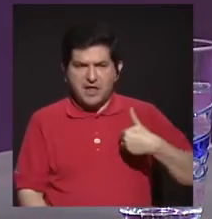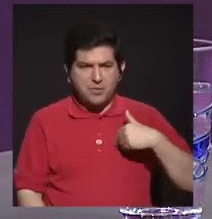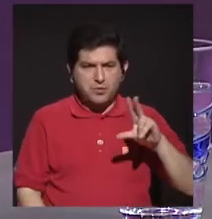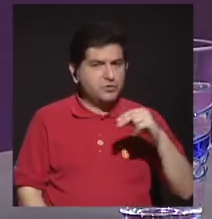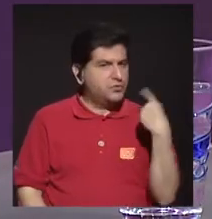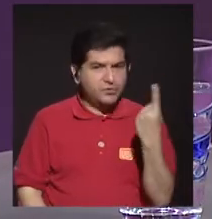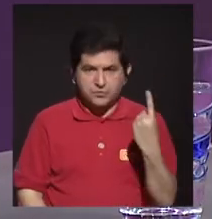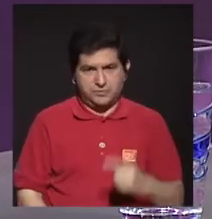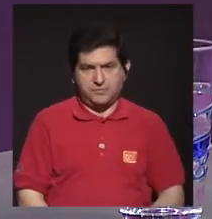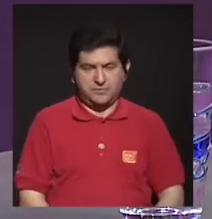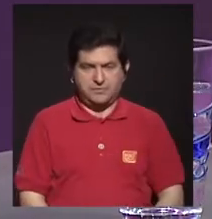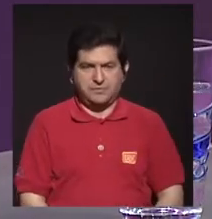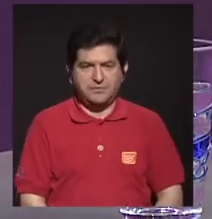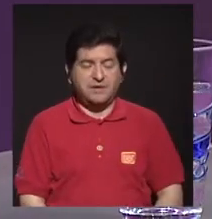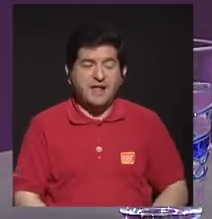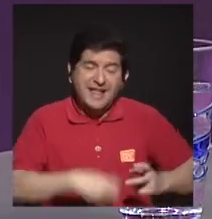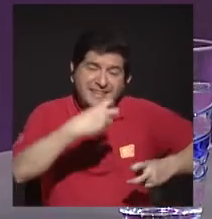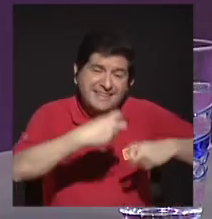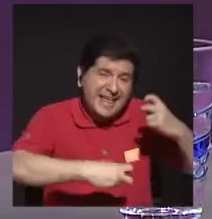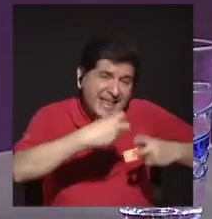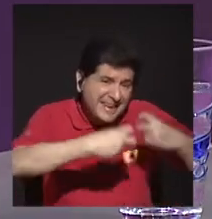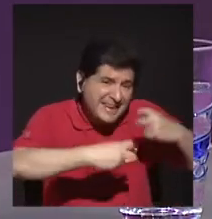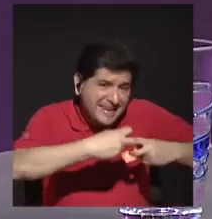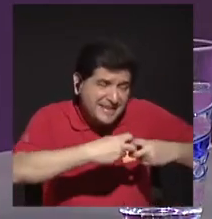porque en el delito,